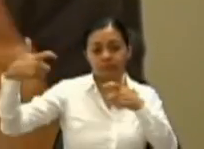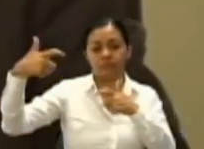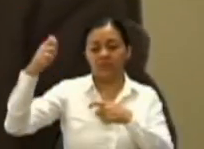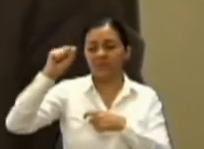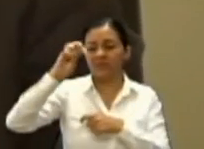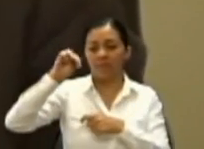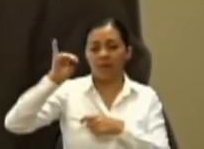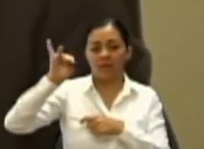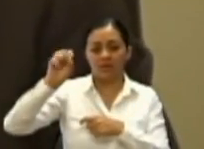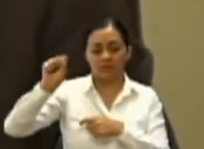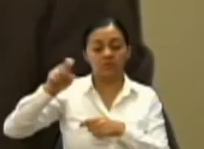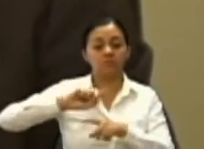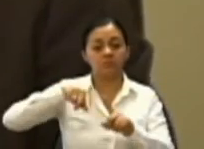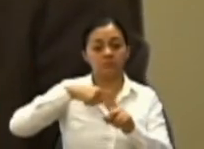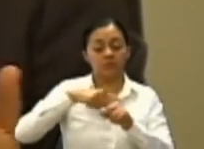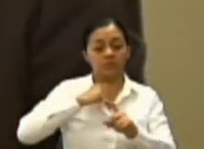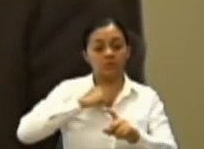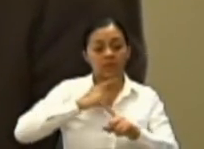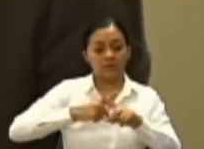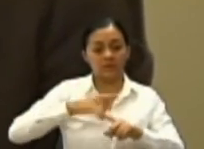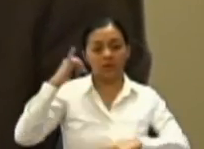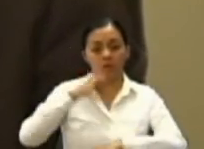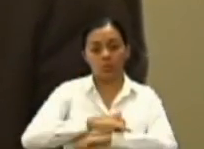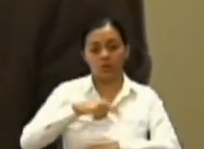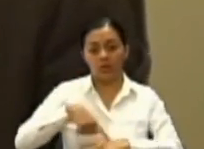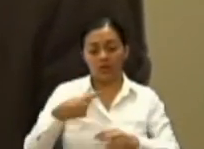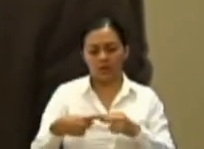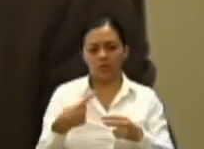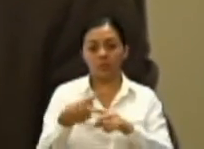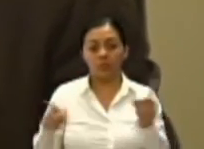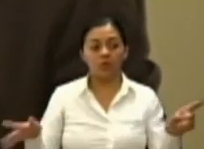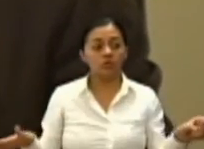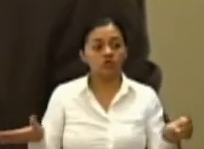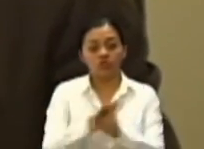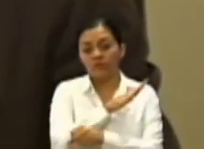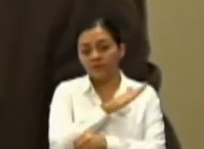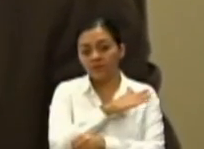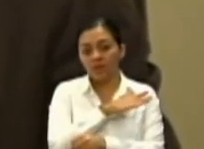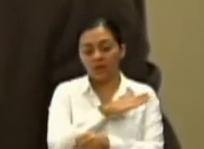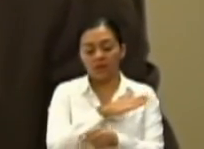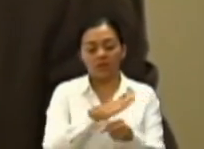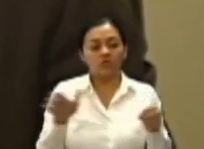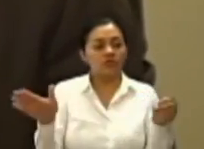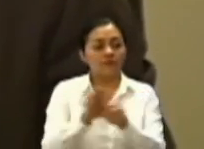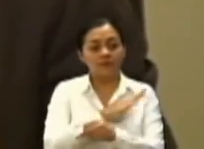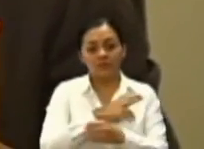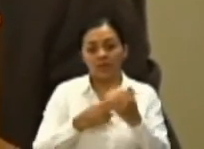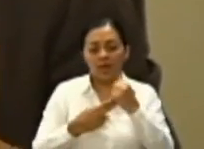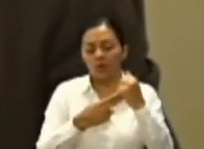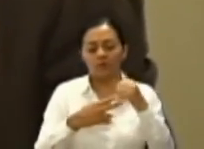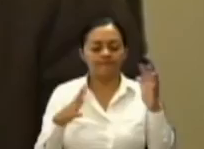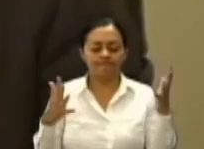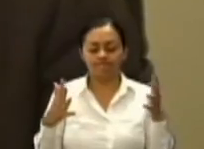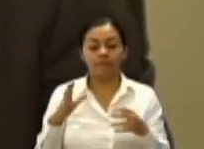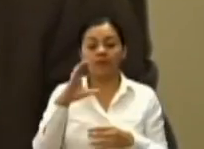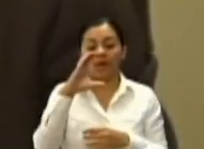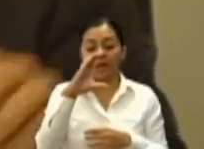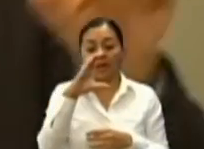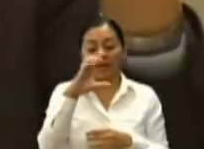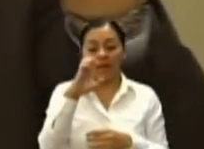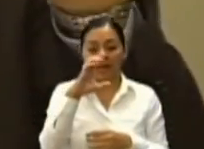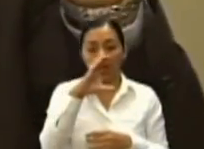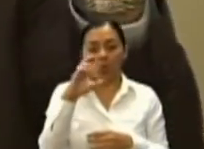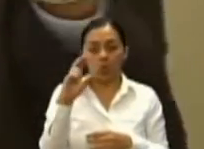suficientes bueno nunca serán suficientes pero tenemos institucionalidad secretaria general de riesgos el eco 911